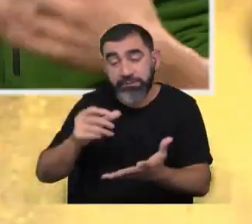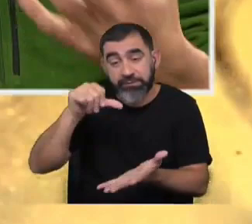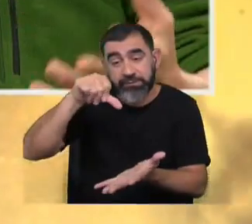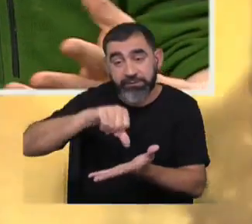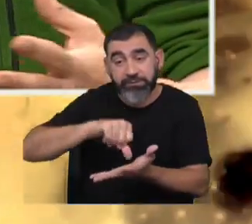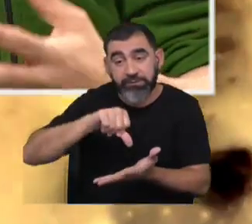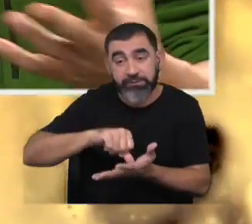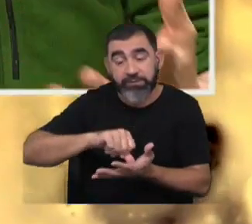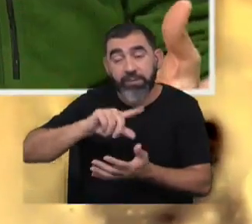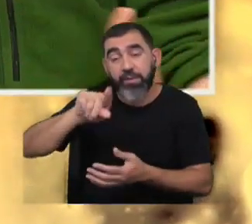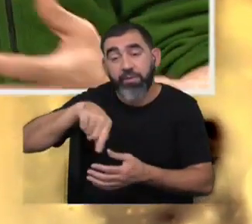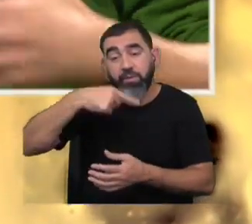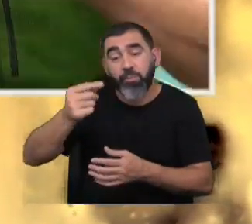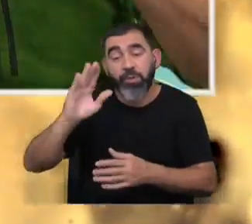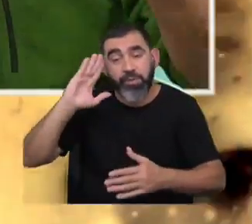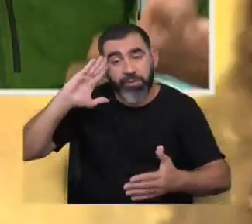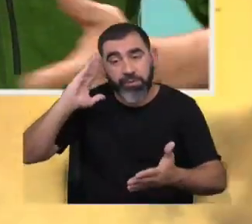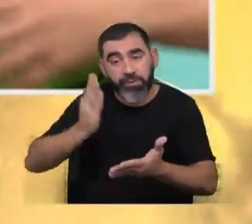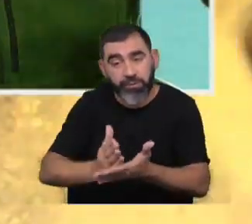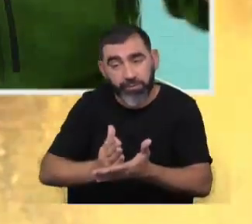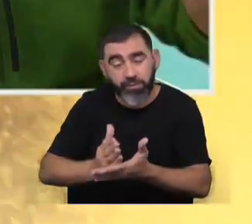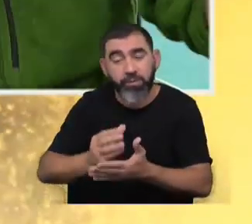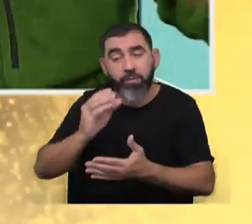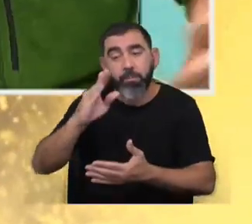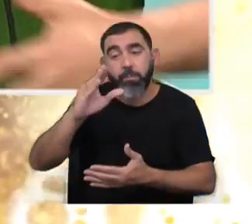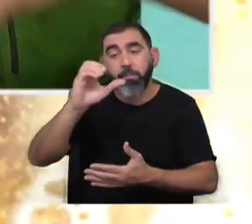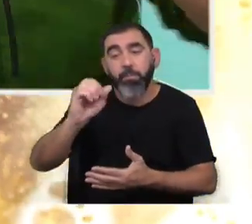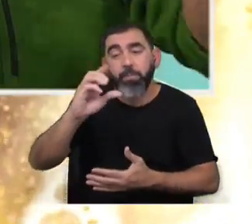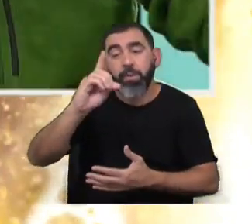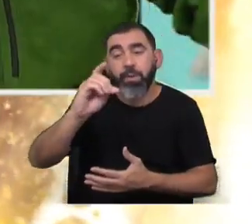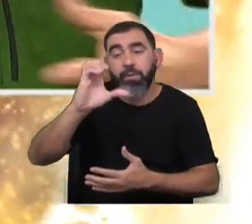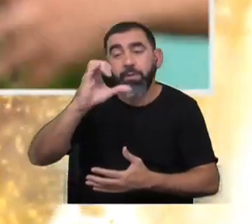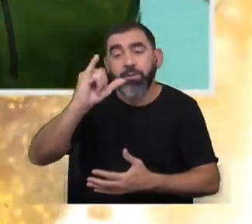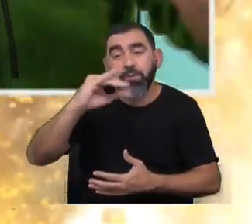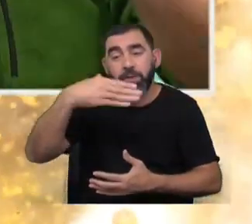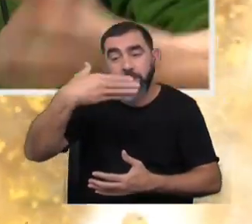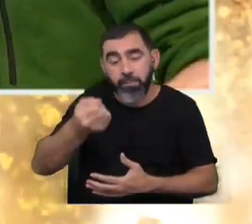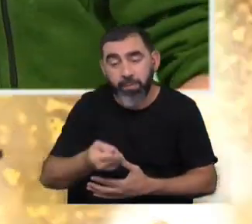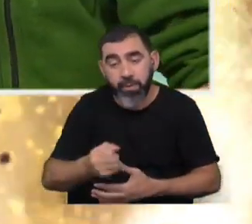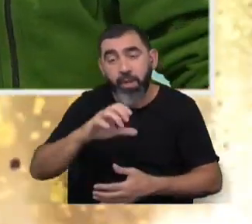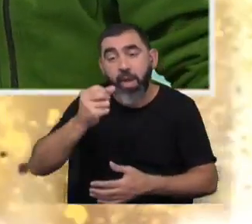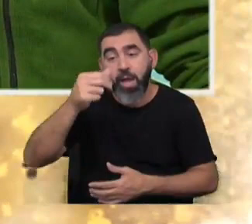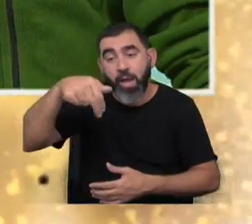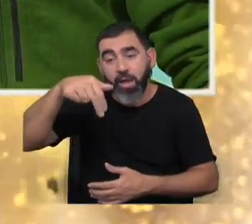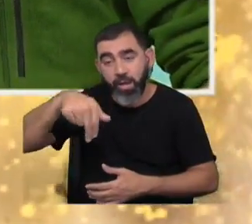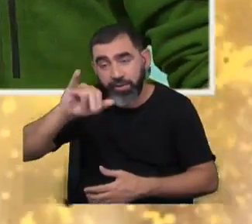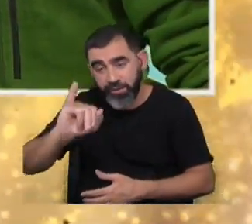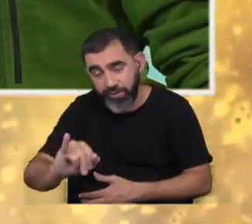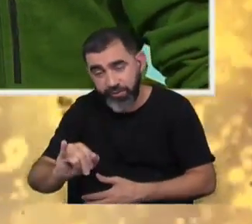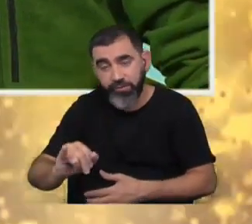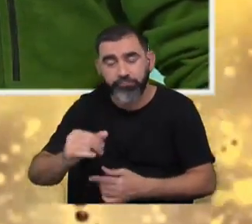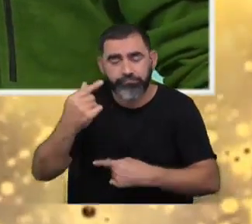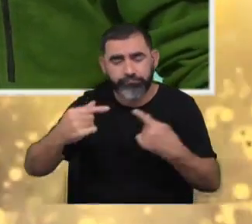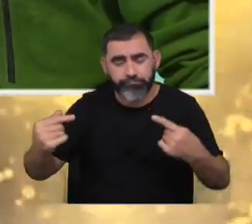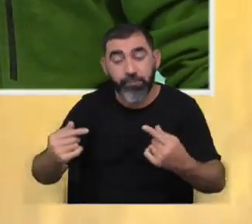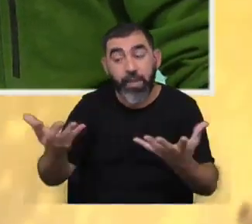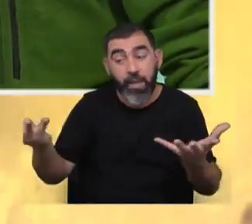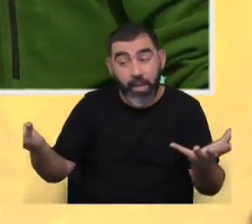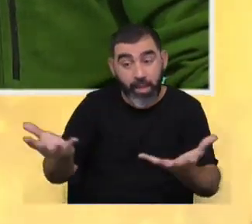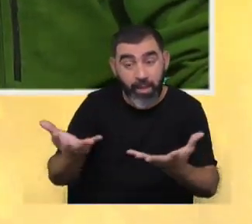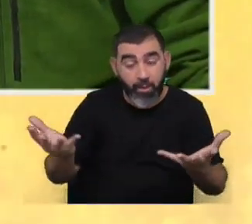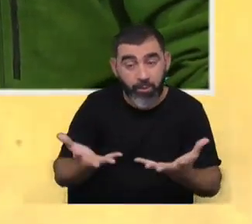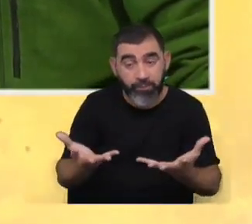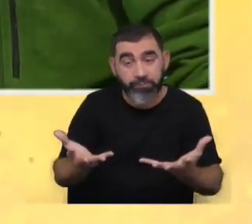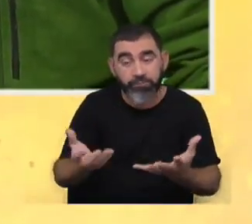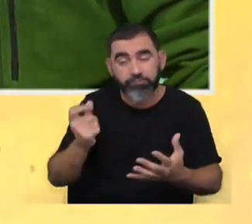país después de cuando terminó la dictadura, PDCIVA, Facultad de Ciencias, toda la ANI, todo un montón de cosas, eso hace que hoy